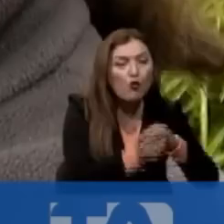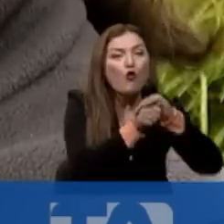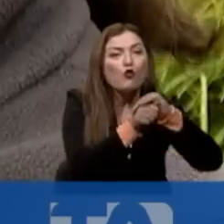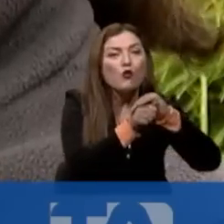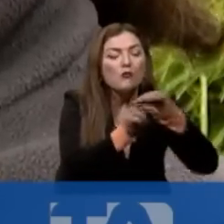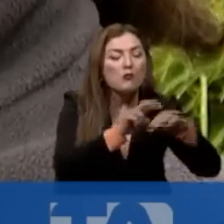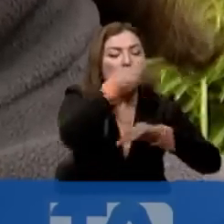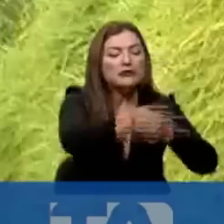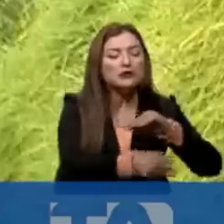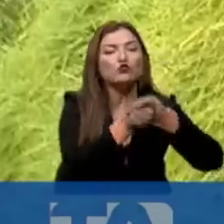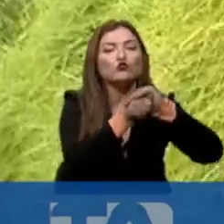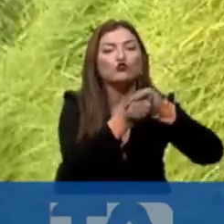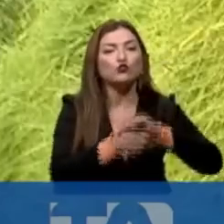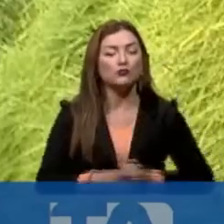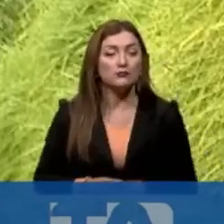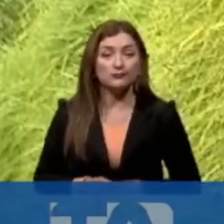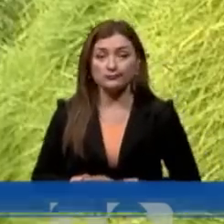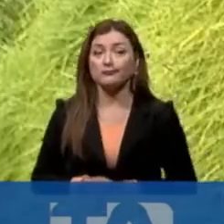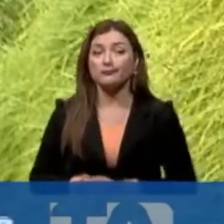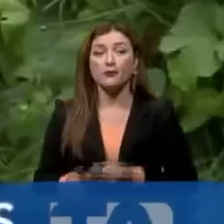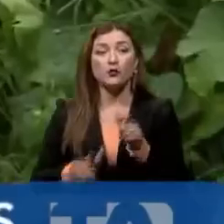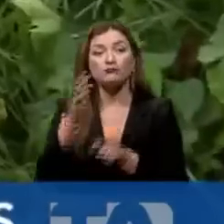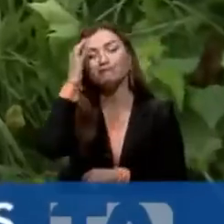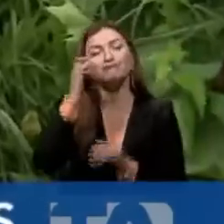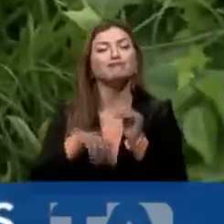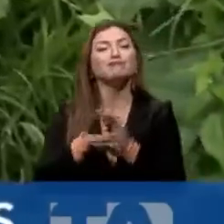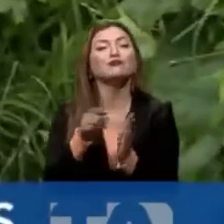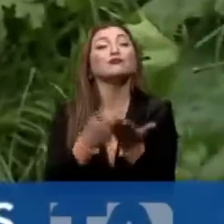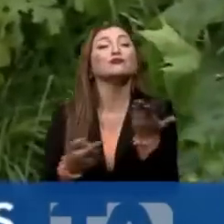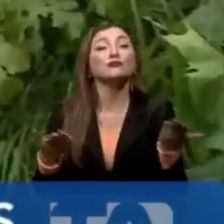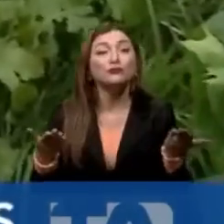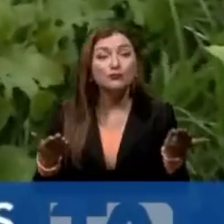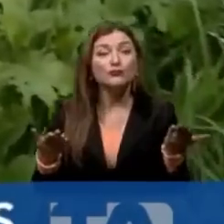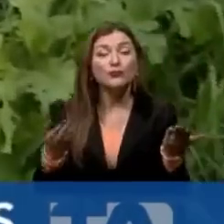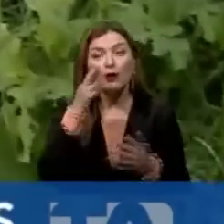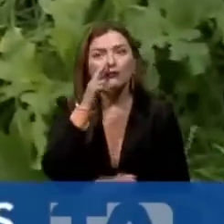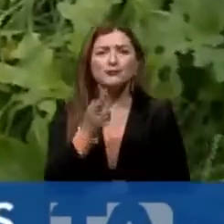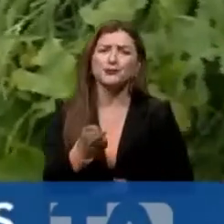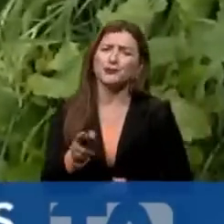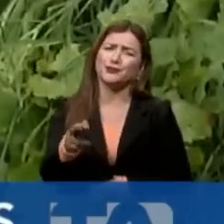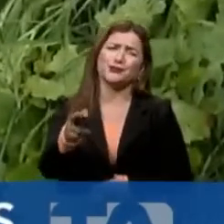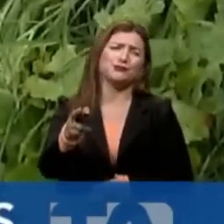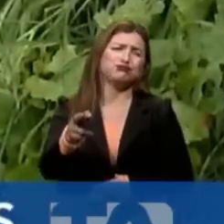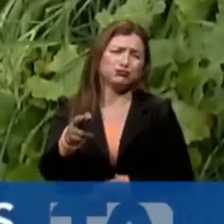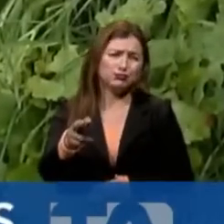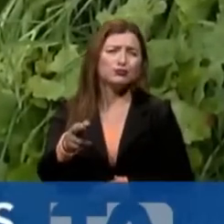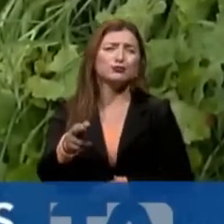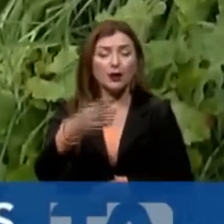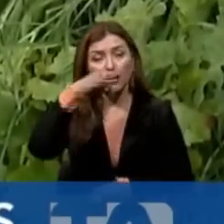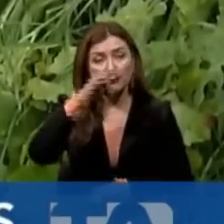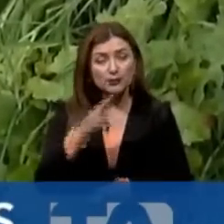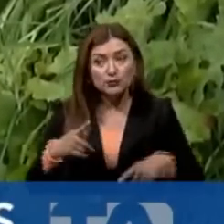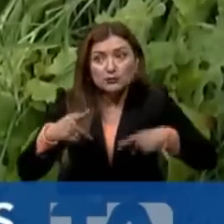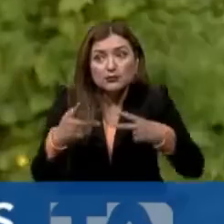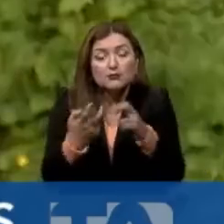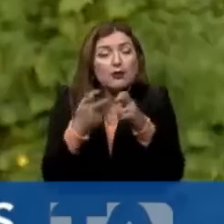se lanzan a la quebrada. Pero lo que más preocupa a los habitantes de este sector es la presencia de roedores, pues podría afectarles a los niños que